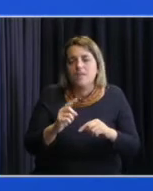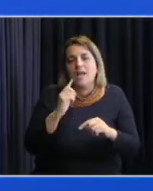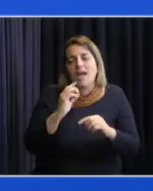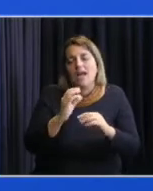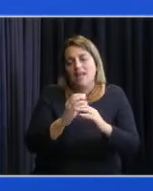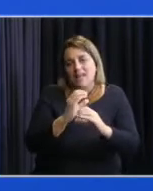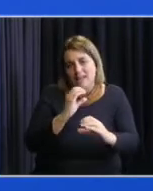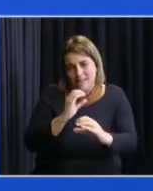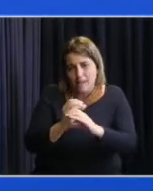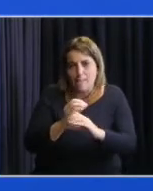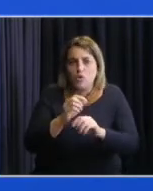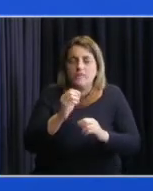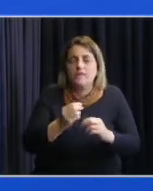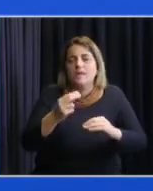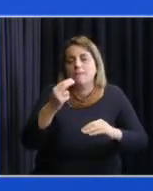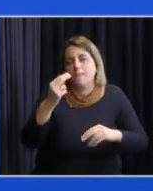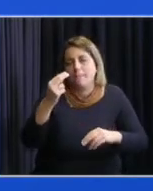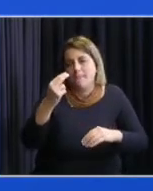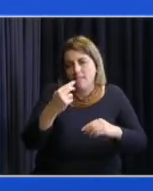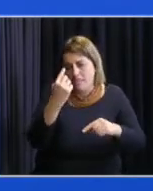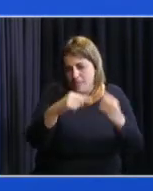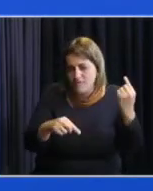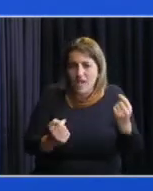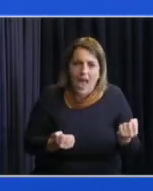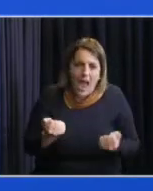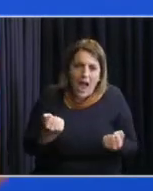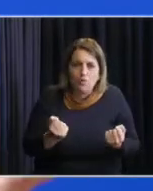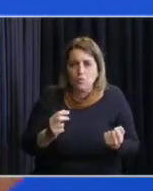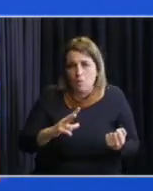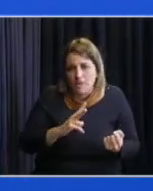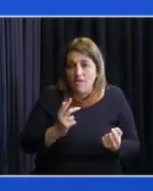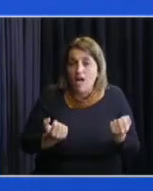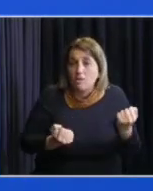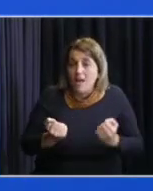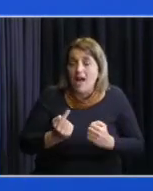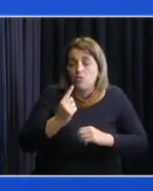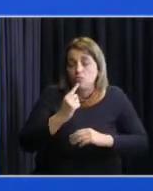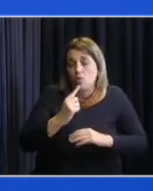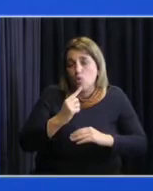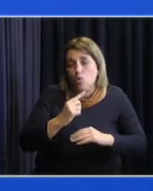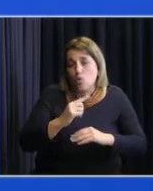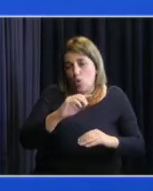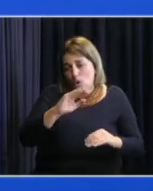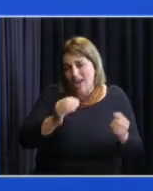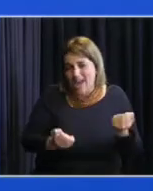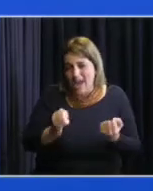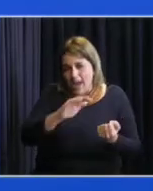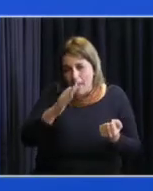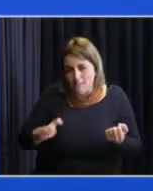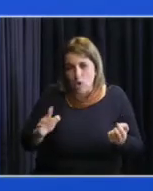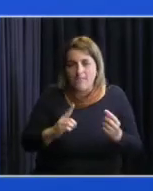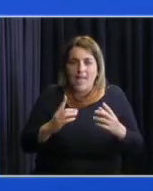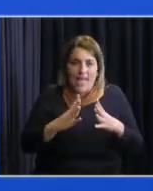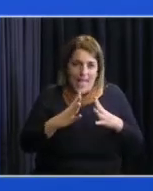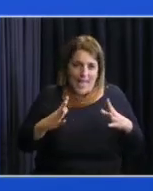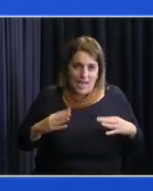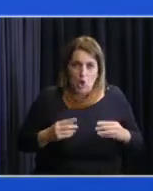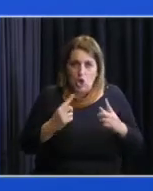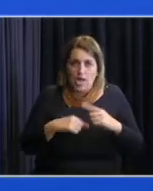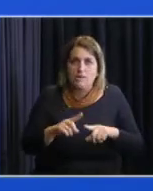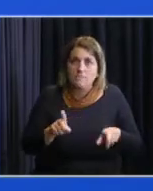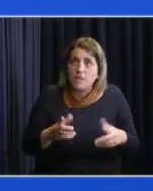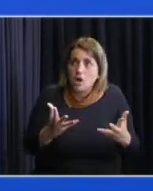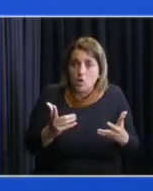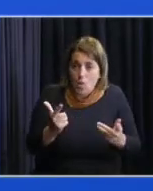los usuarios del transporte colectivo, y para ello habrá tapabocas disponibles en cada unidad, y que